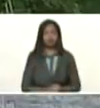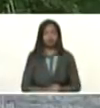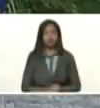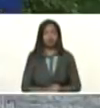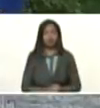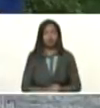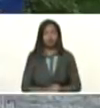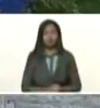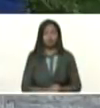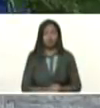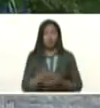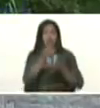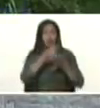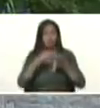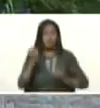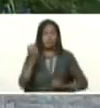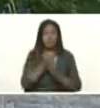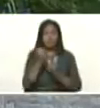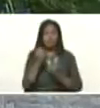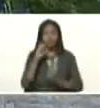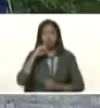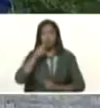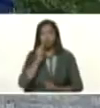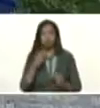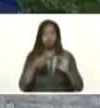en el mapa de cooperación con Rusia,